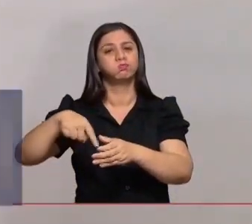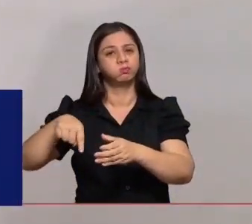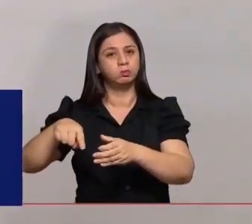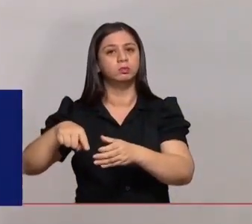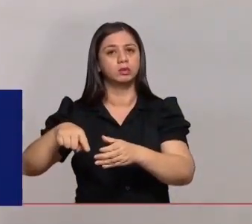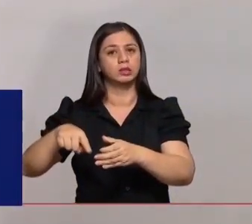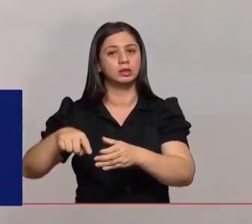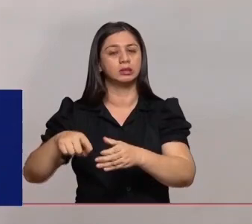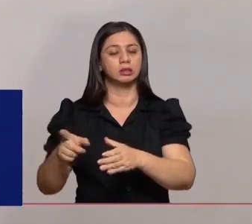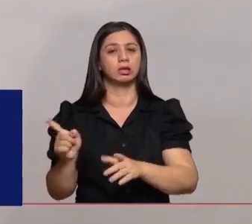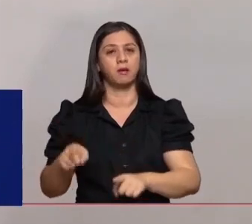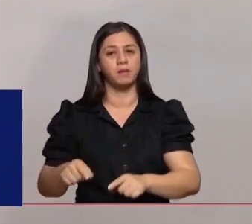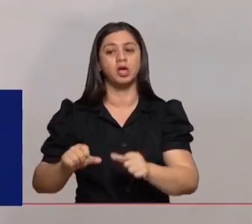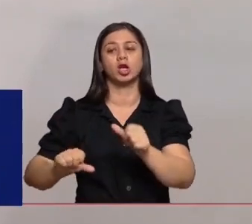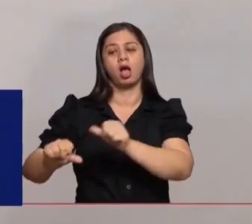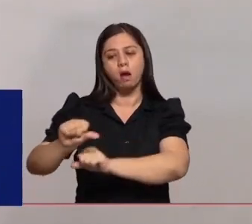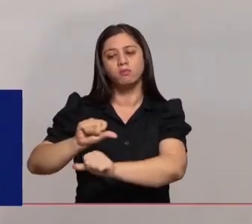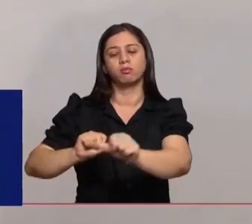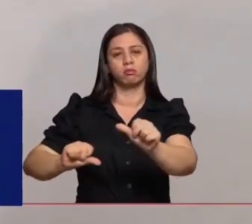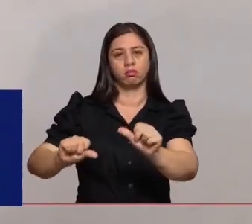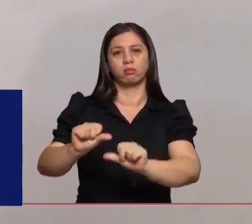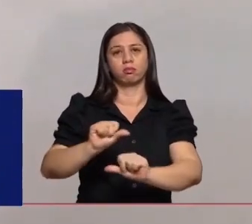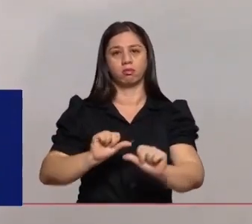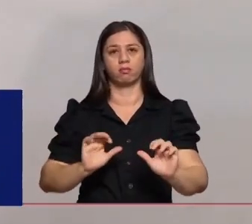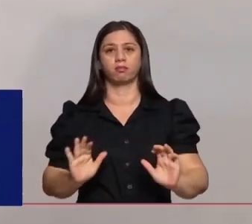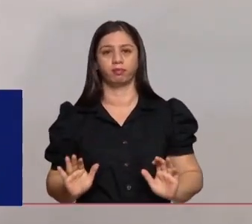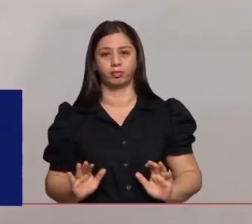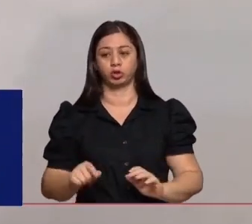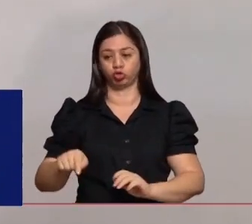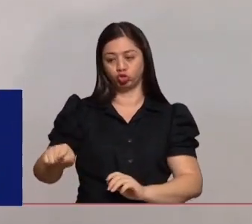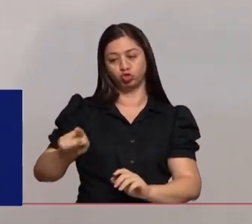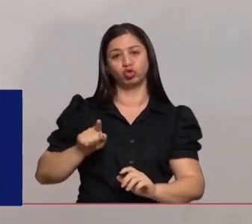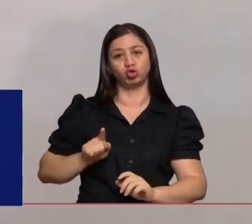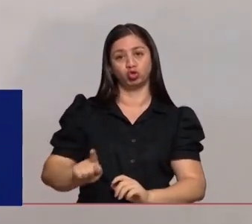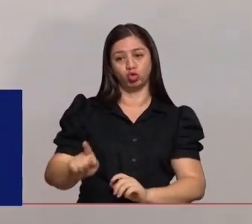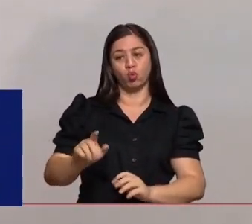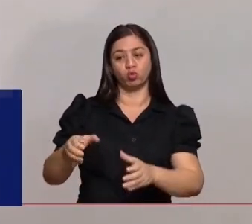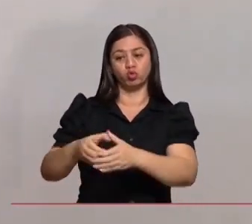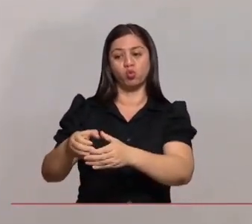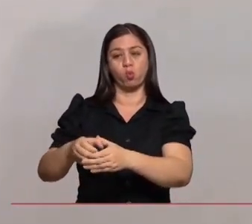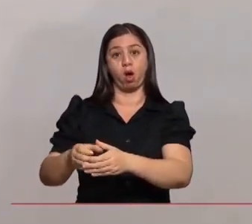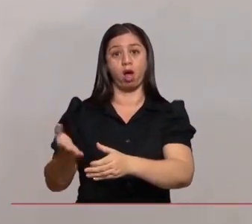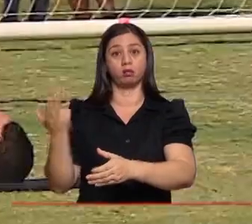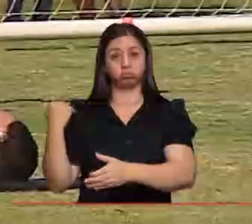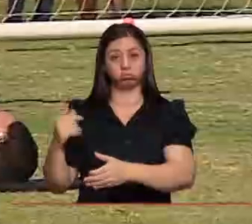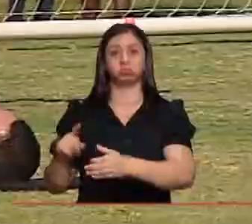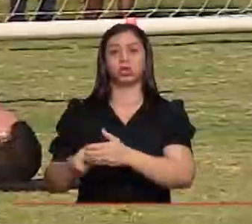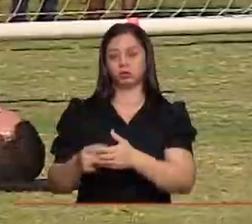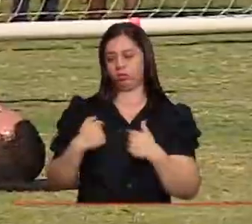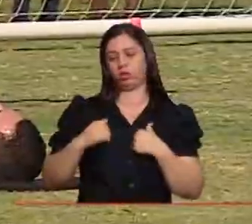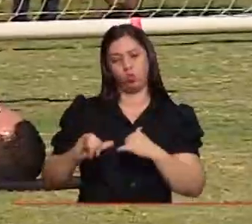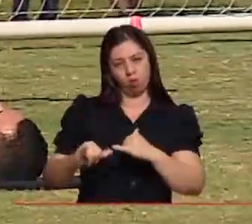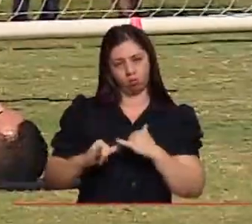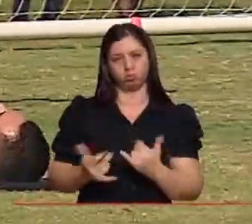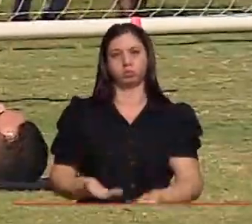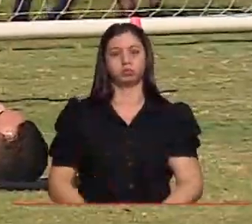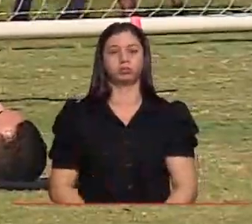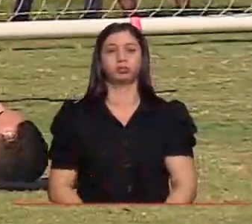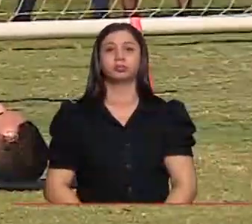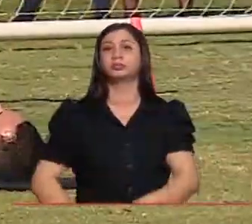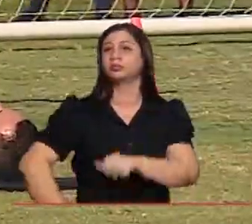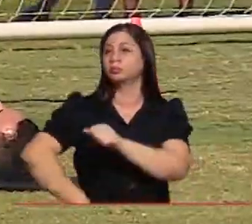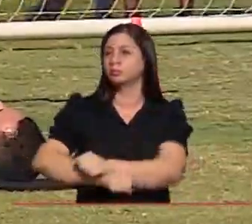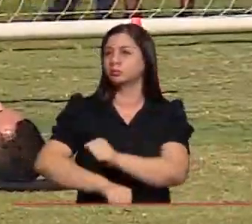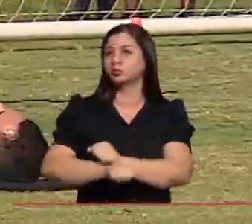hecho varios cambios con respecto a su plantel anterior, como lo hemos hecho nosotros. Los